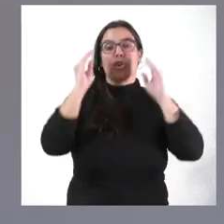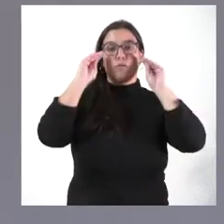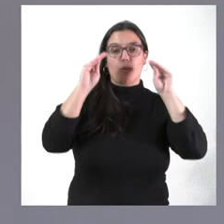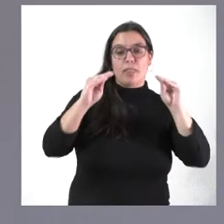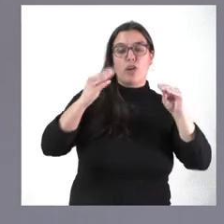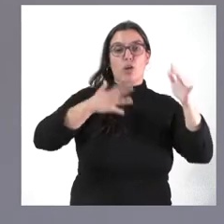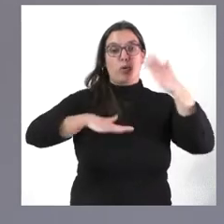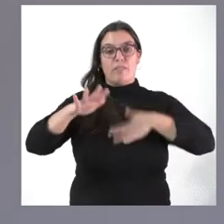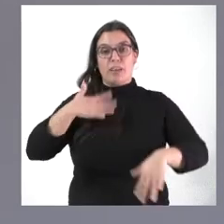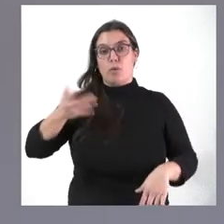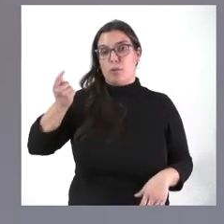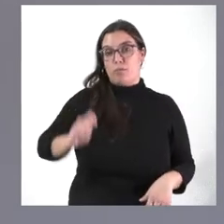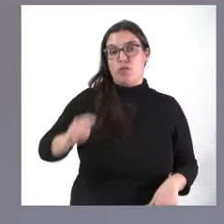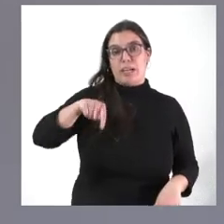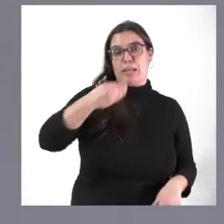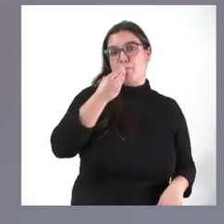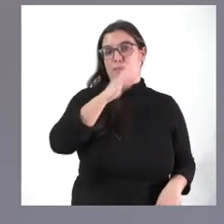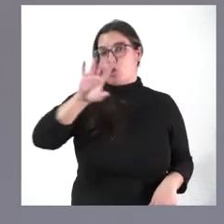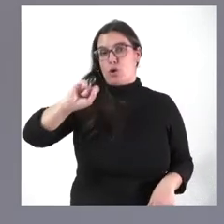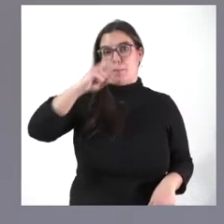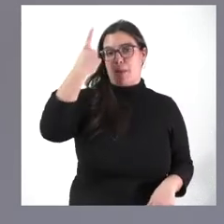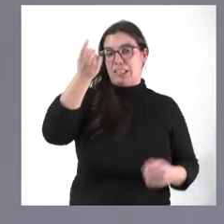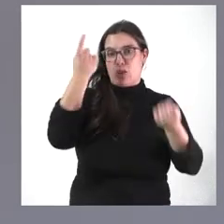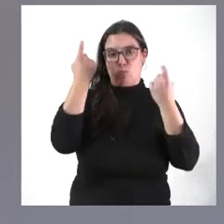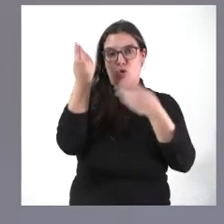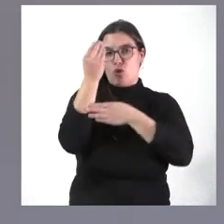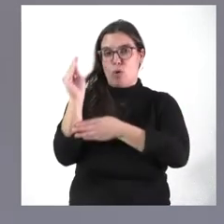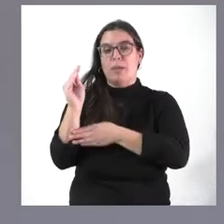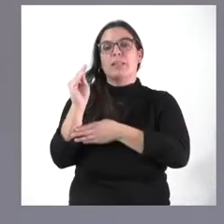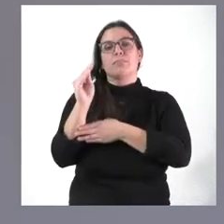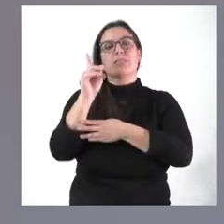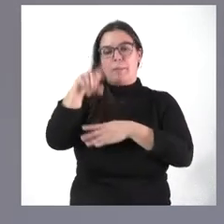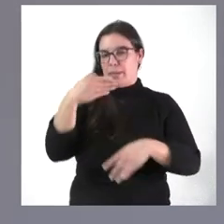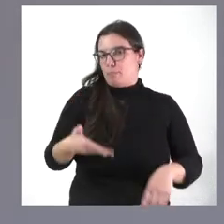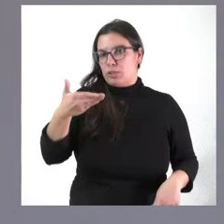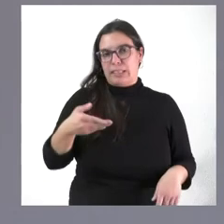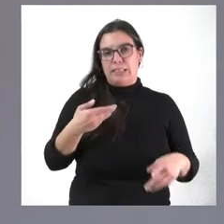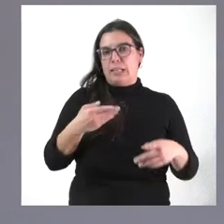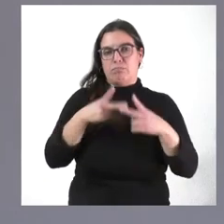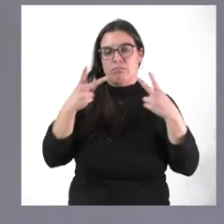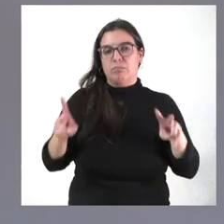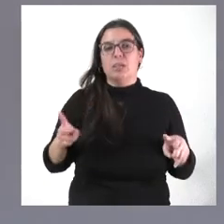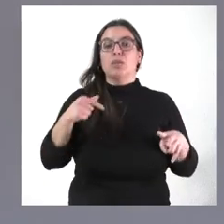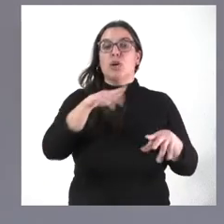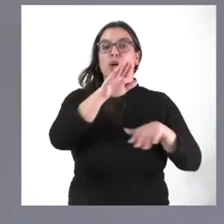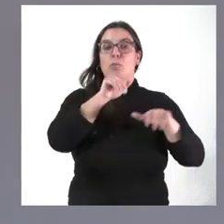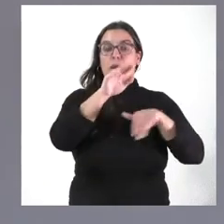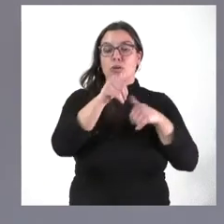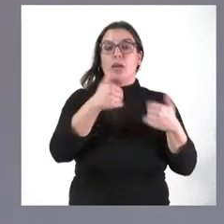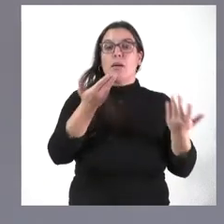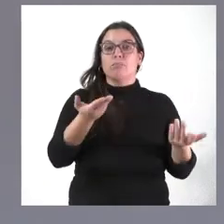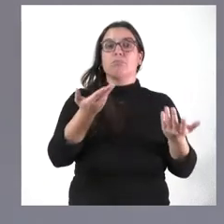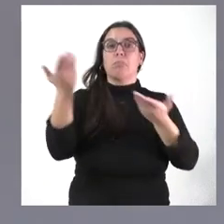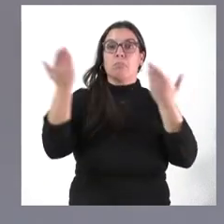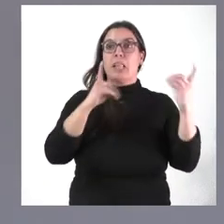de nuestros profesionales y de nuestros alumnos y de nuestros jóvenes deja de ser un tema importante Por eso se hacen convocatorias invitan a las empresas que